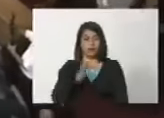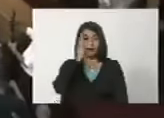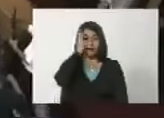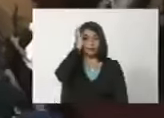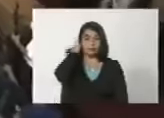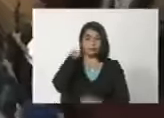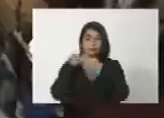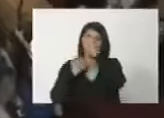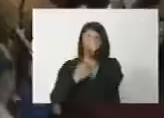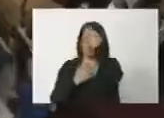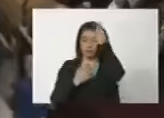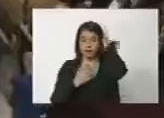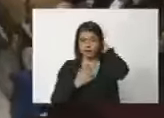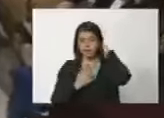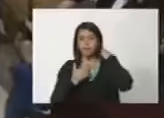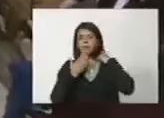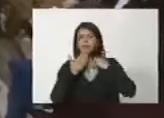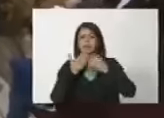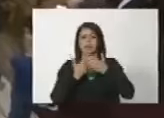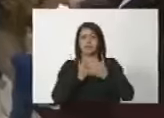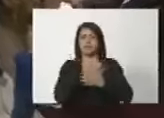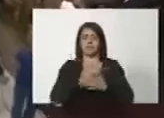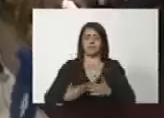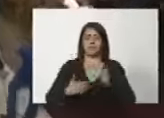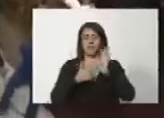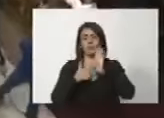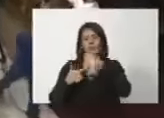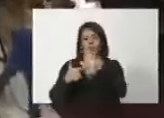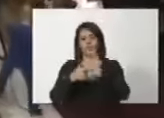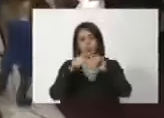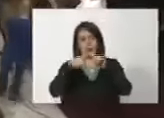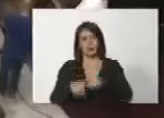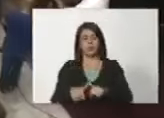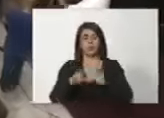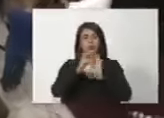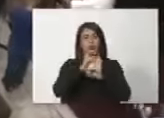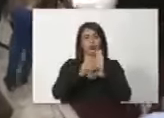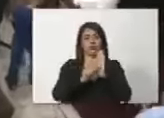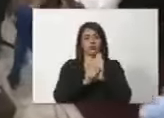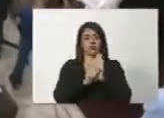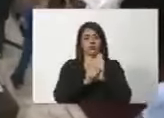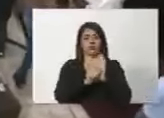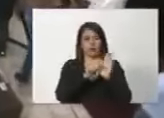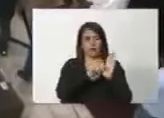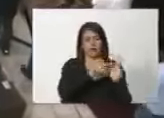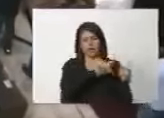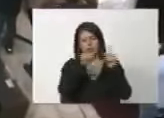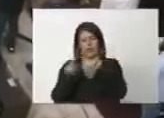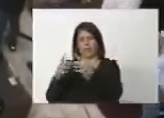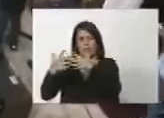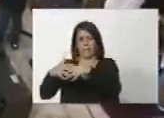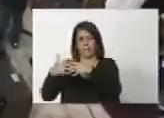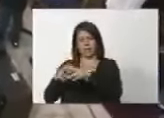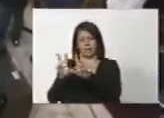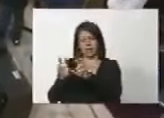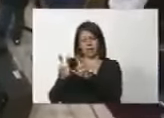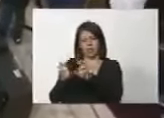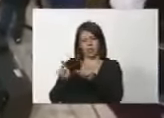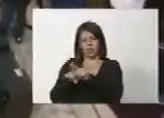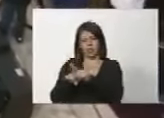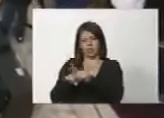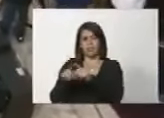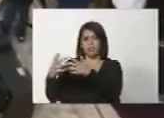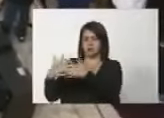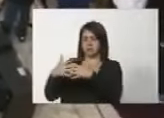Gracias, presidente. Vamos a presentar la constitución de una nueva empresa mixta en el